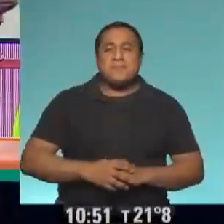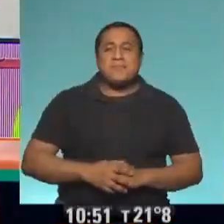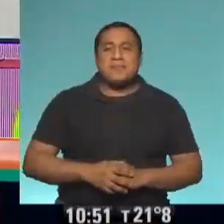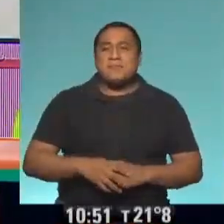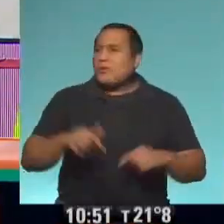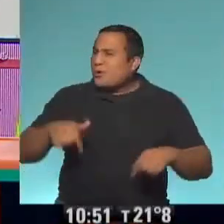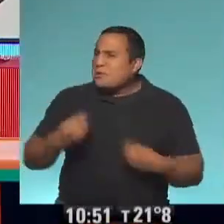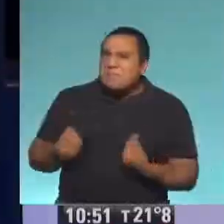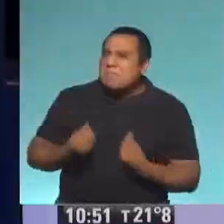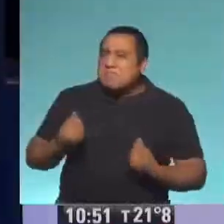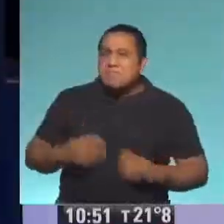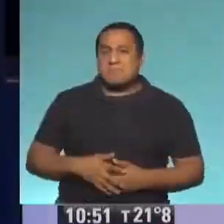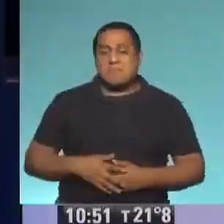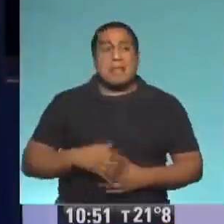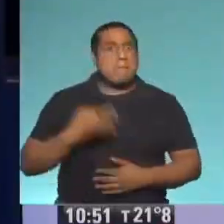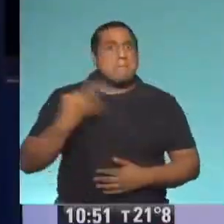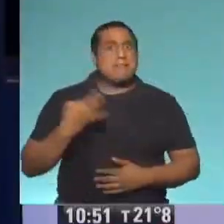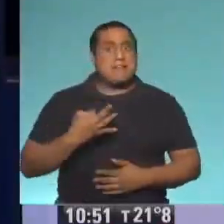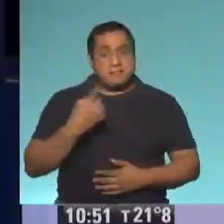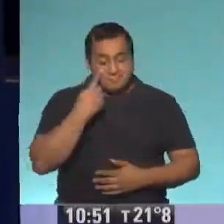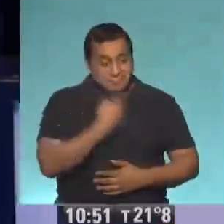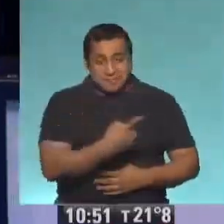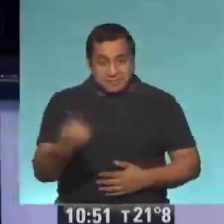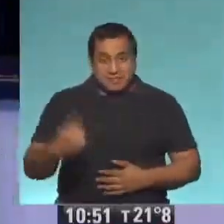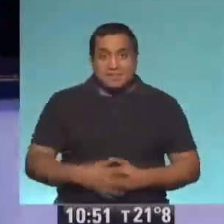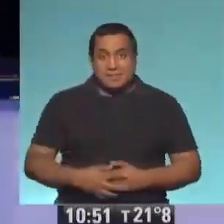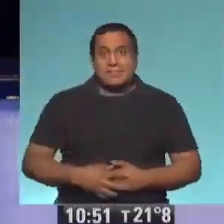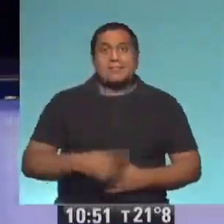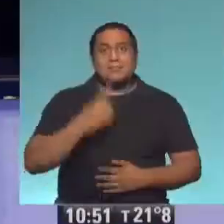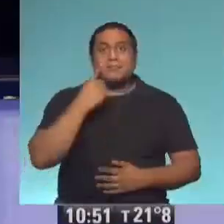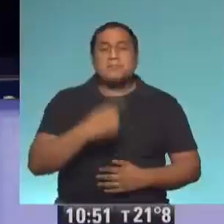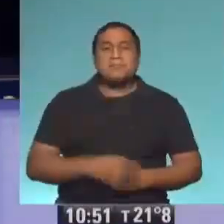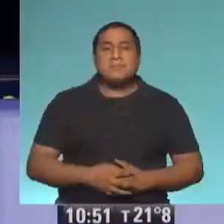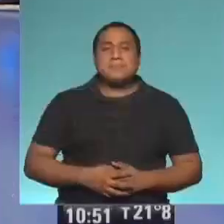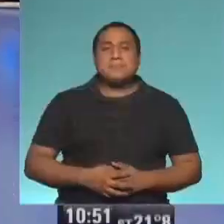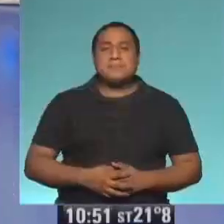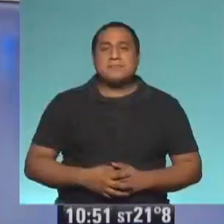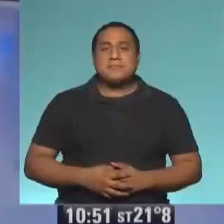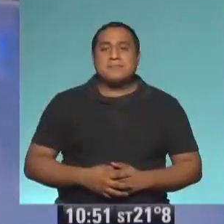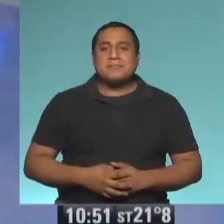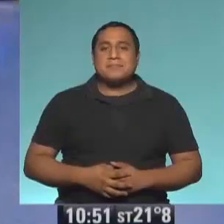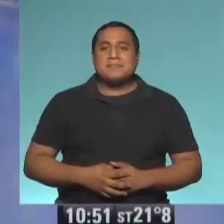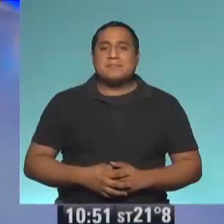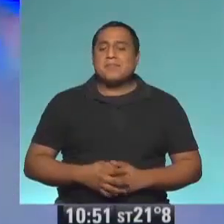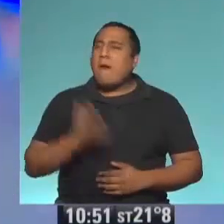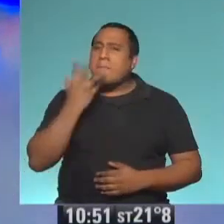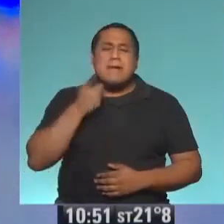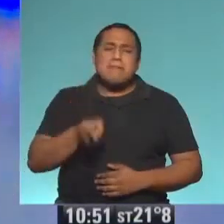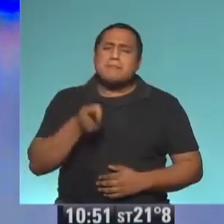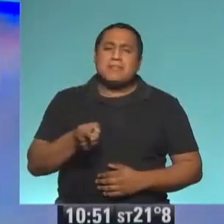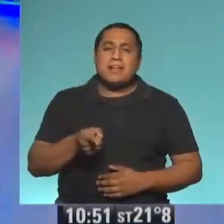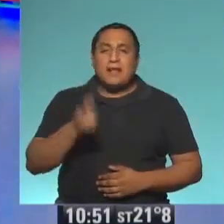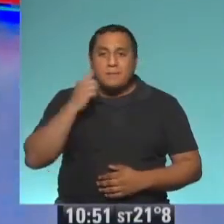¿Qué tenemos preparado? Mira, tenemos preparado hoy algo especial, ¿vieron? Tenemos acá, hay como una especie de... Este me encanta. Ahí está, mira. Este me encanta. A ver, toca un poquito,